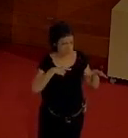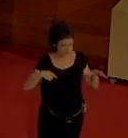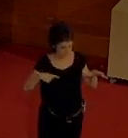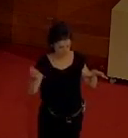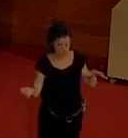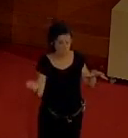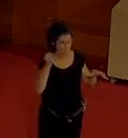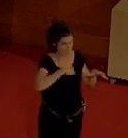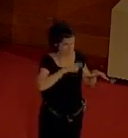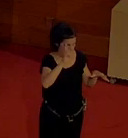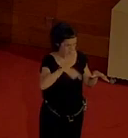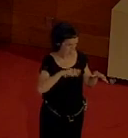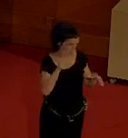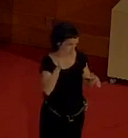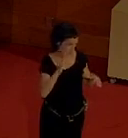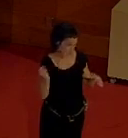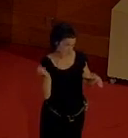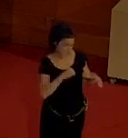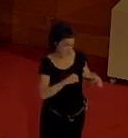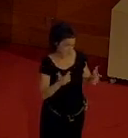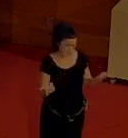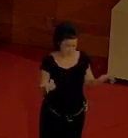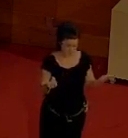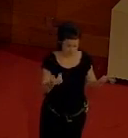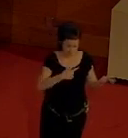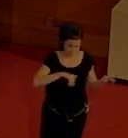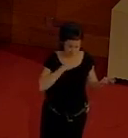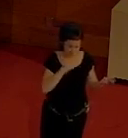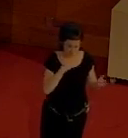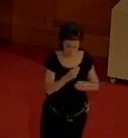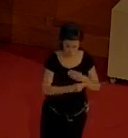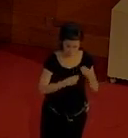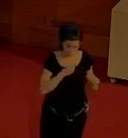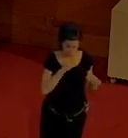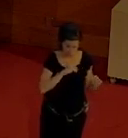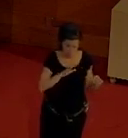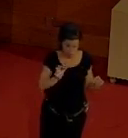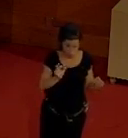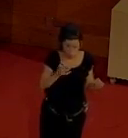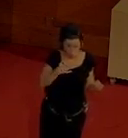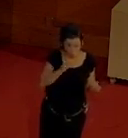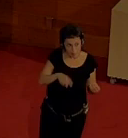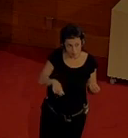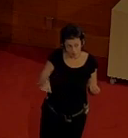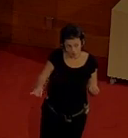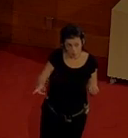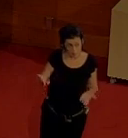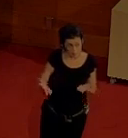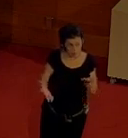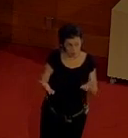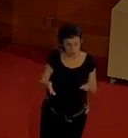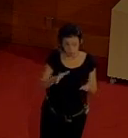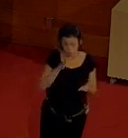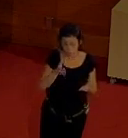todavía entonces algo estamos haciendo mal o peor que ellos que es lo importante porque esto es una competencia nuestras